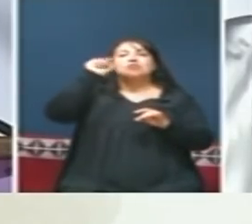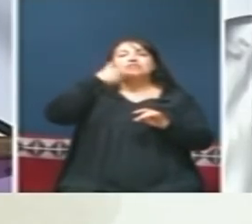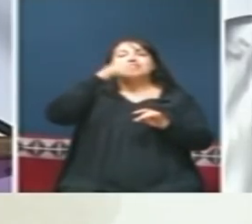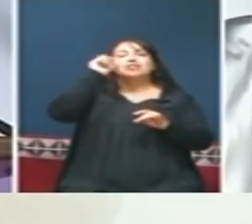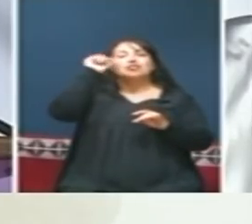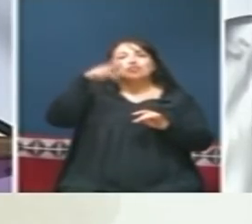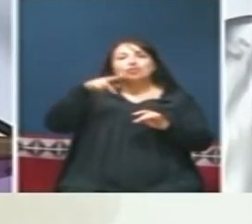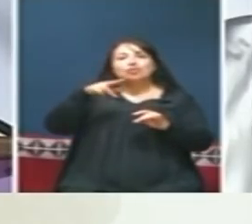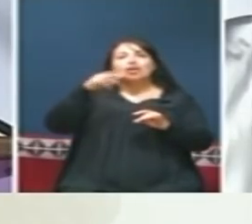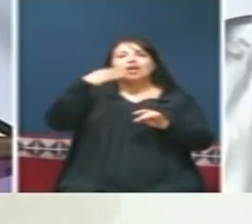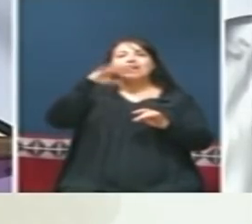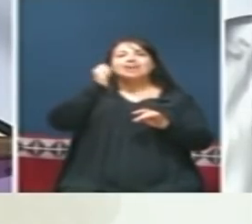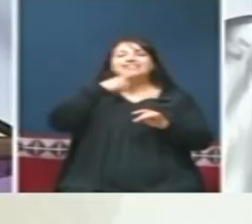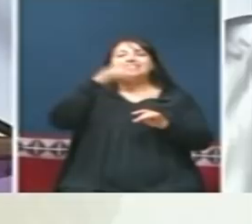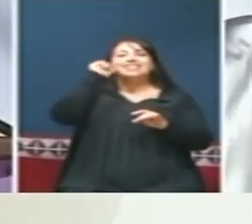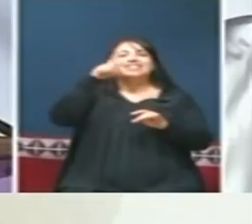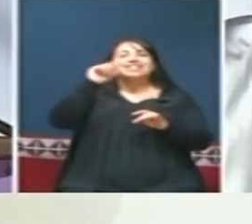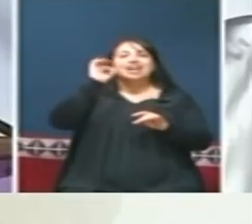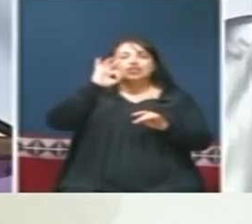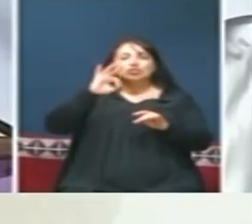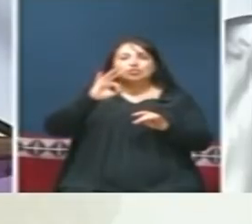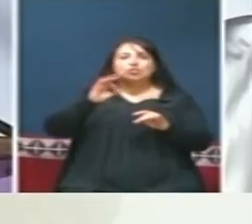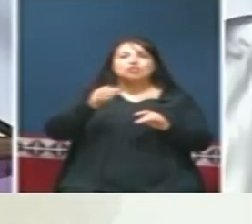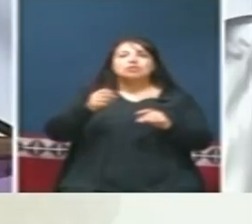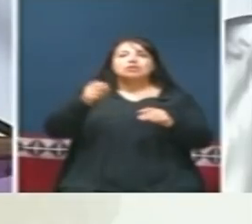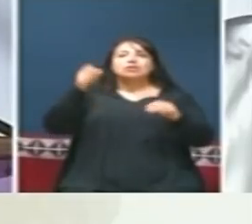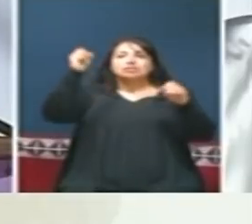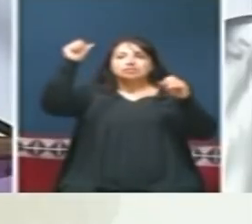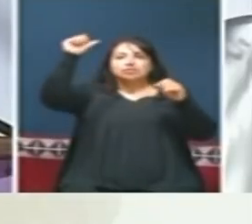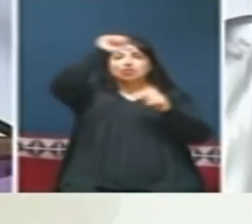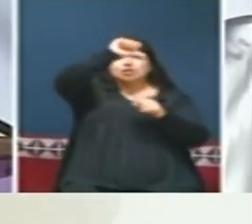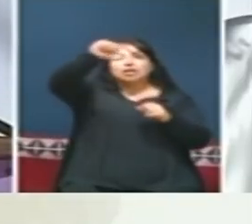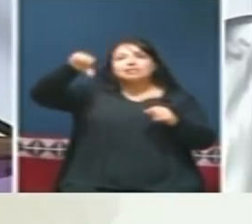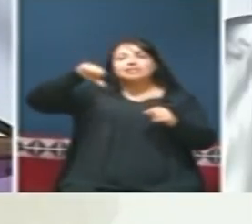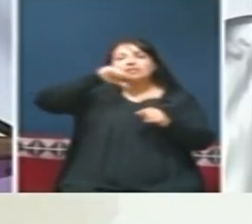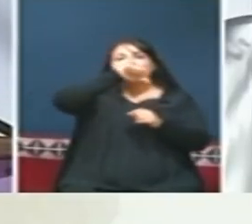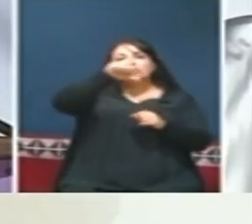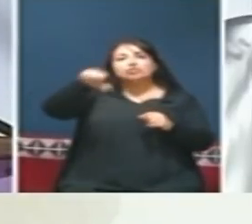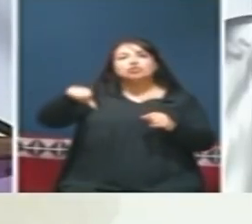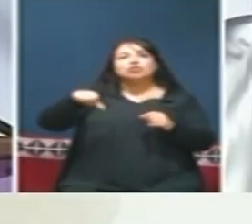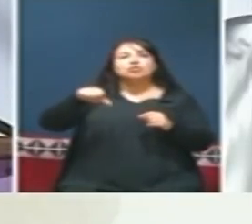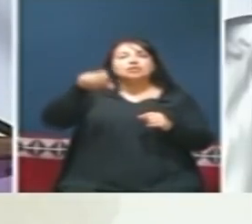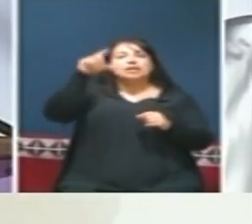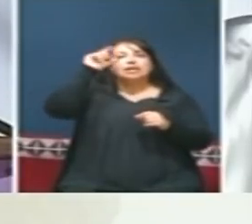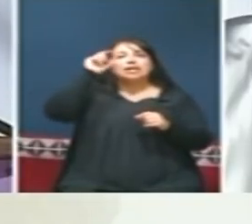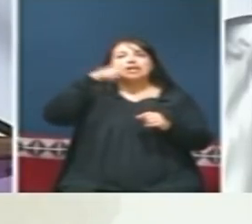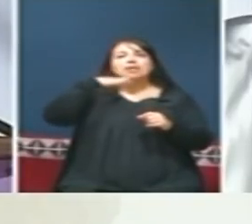Castellano, recibiendo la consagración episcopal el 12 de